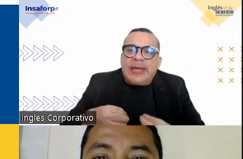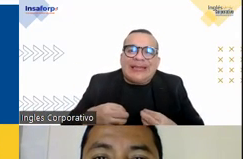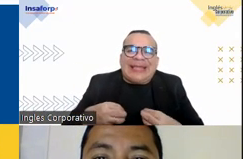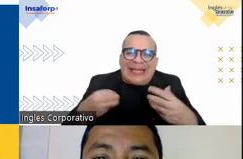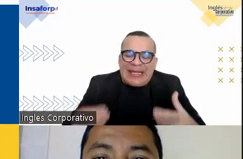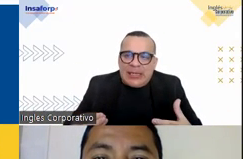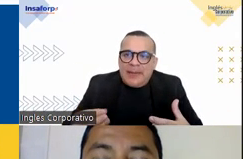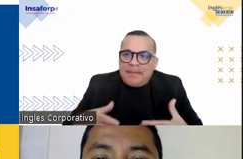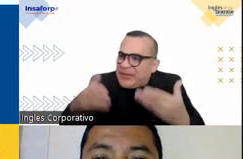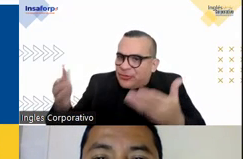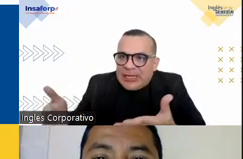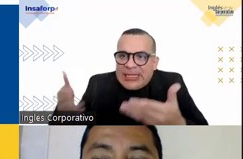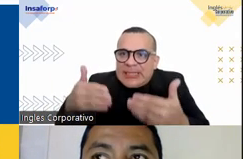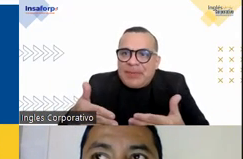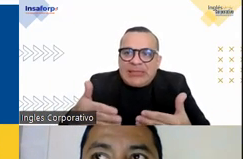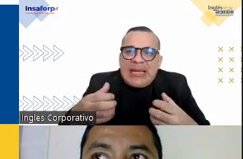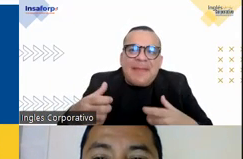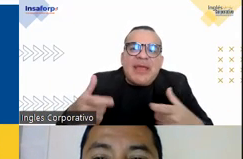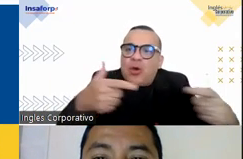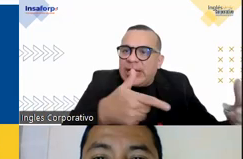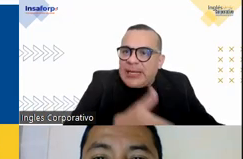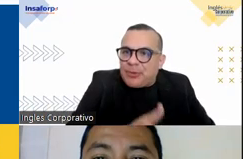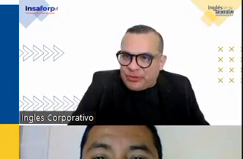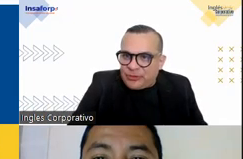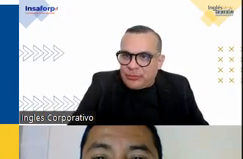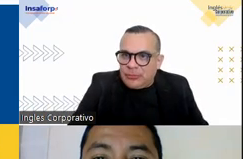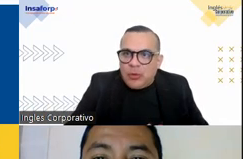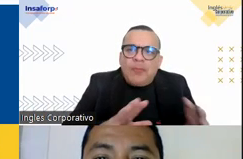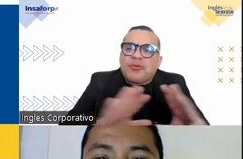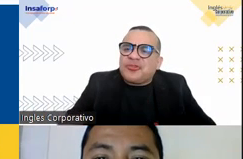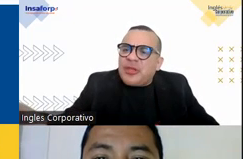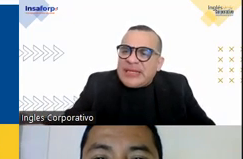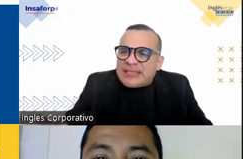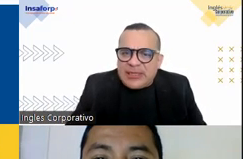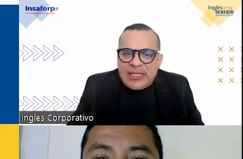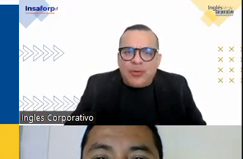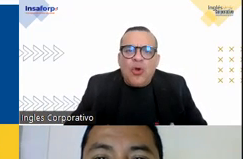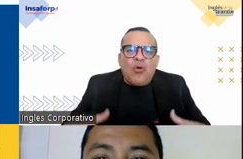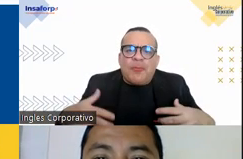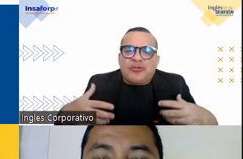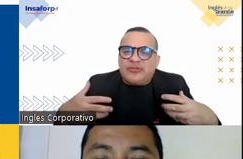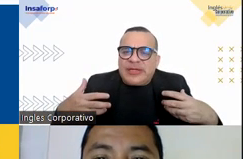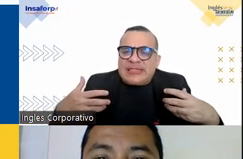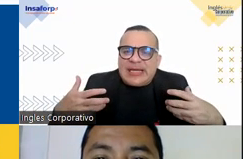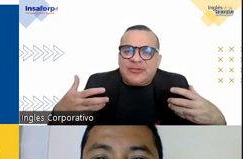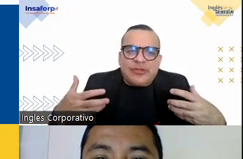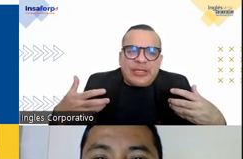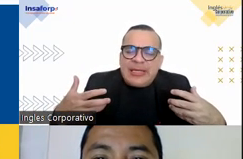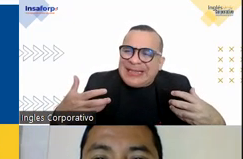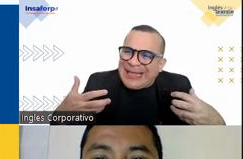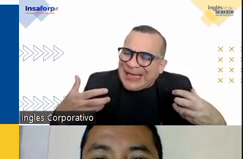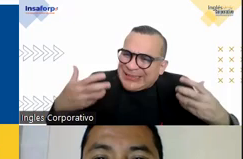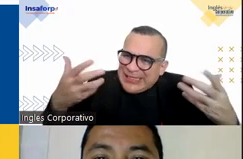caso, tener personas que de repente le mejoren el proceso, un proceso administrativo, un proceso, en este